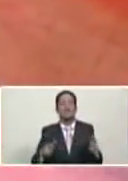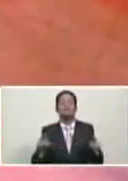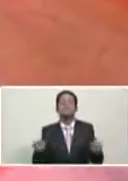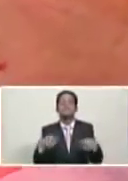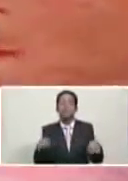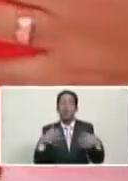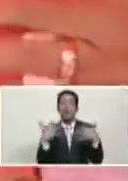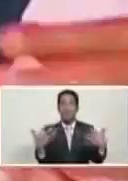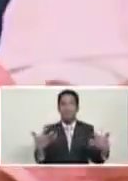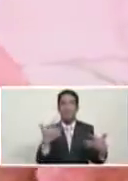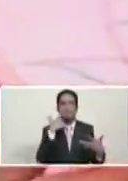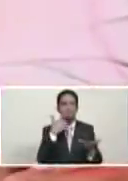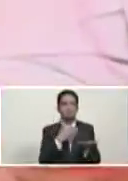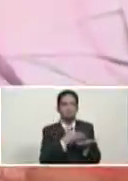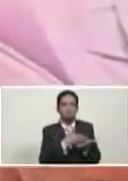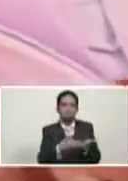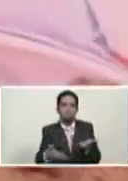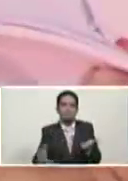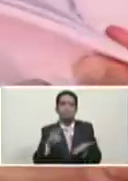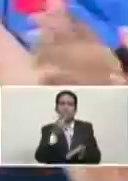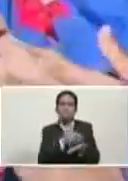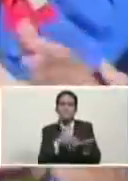y jóvenes.